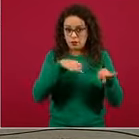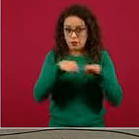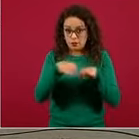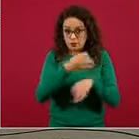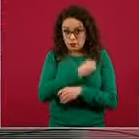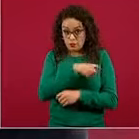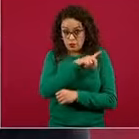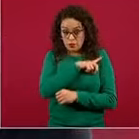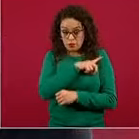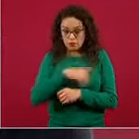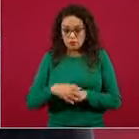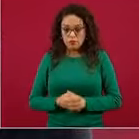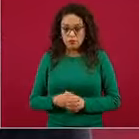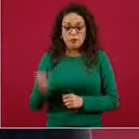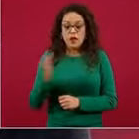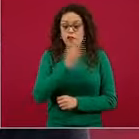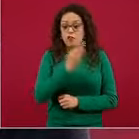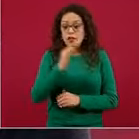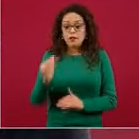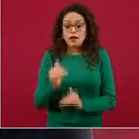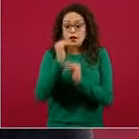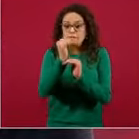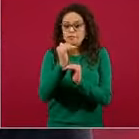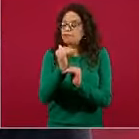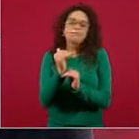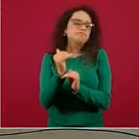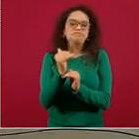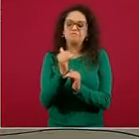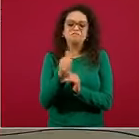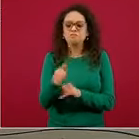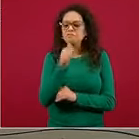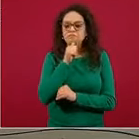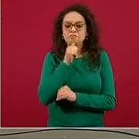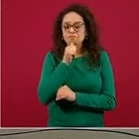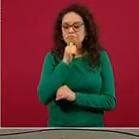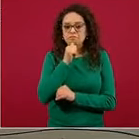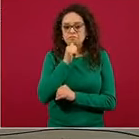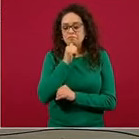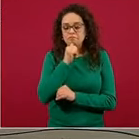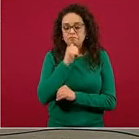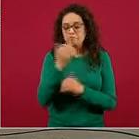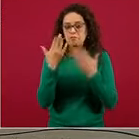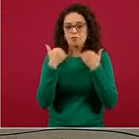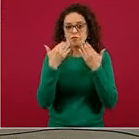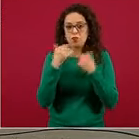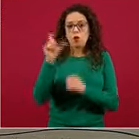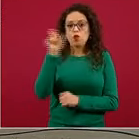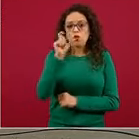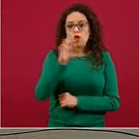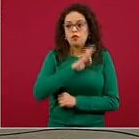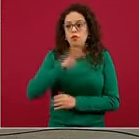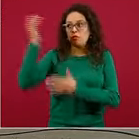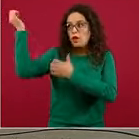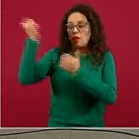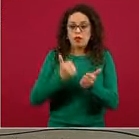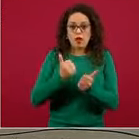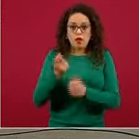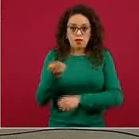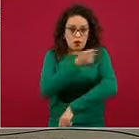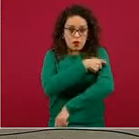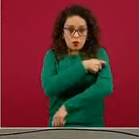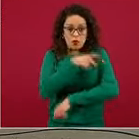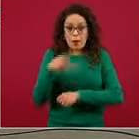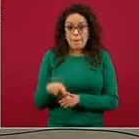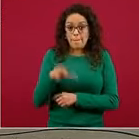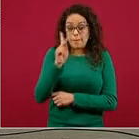como tal no, es decir, no hay un límite o una limitancia en función de cuándo las vacunas pudieran llegar. Lo que sí más